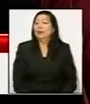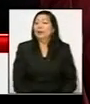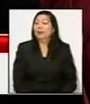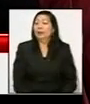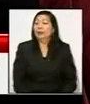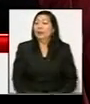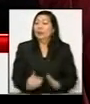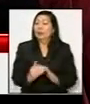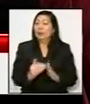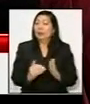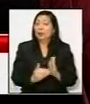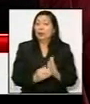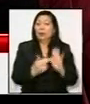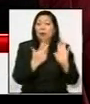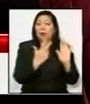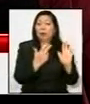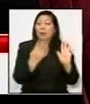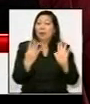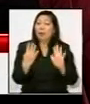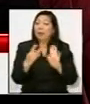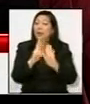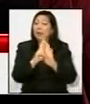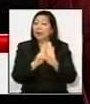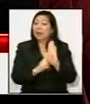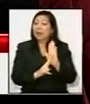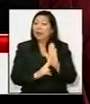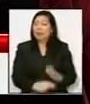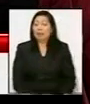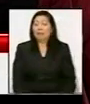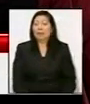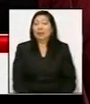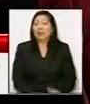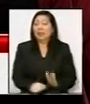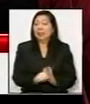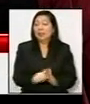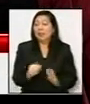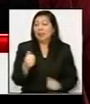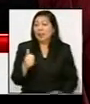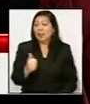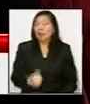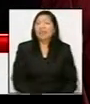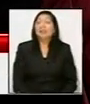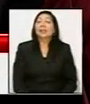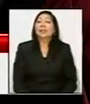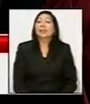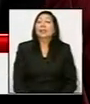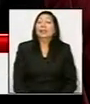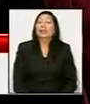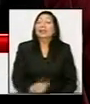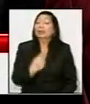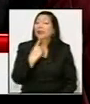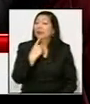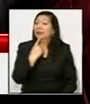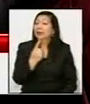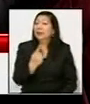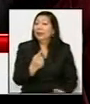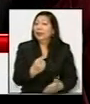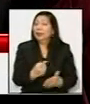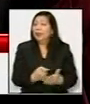el artículo 89 del reglamento en el inciso y específicamente se establecía